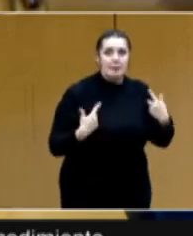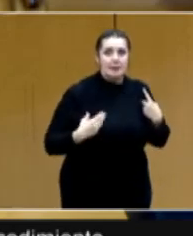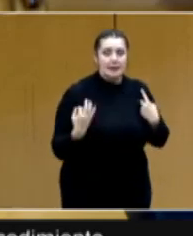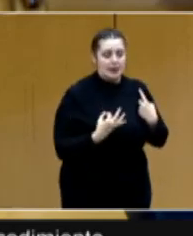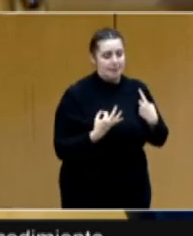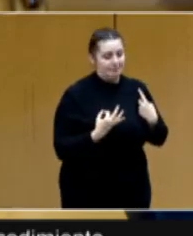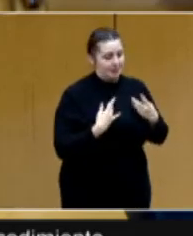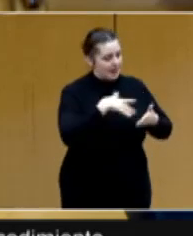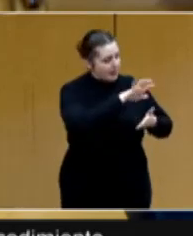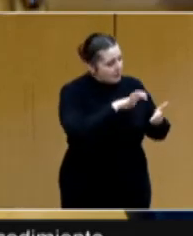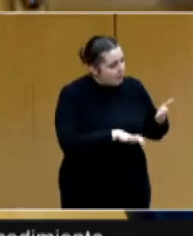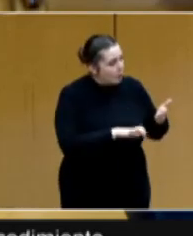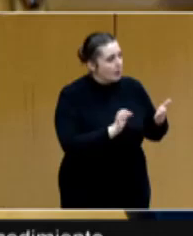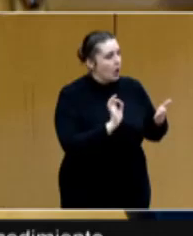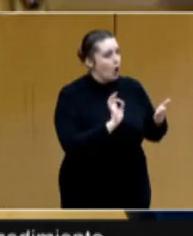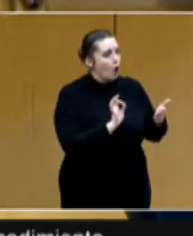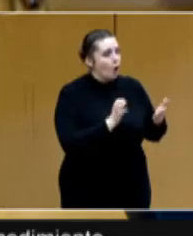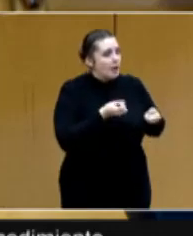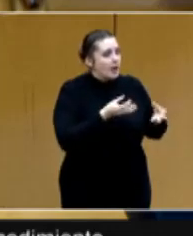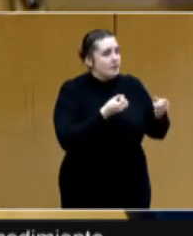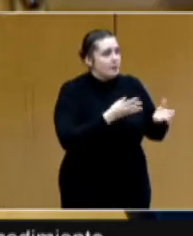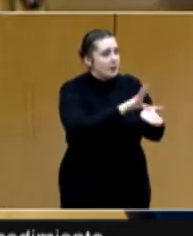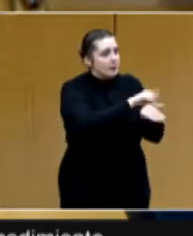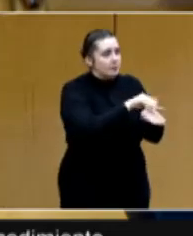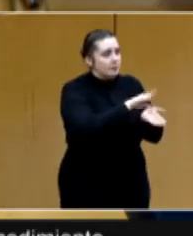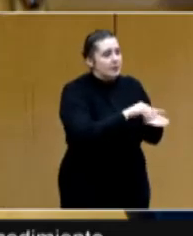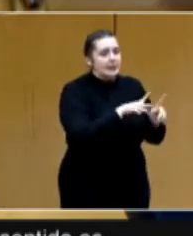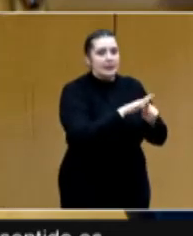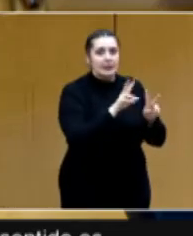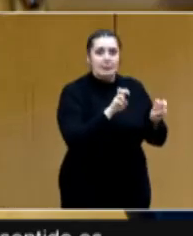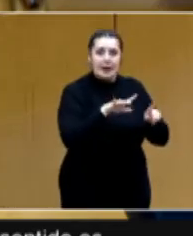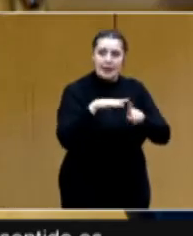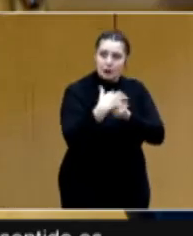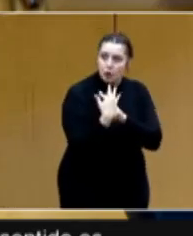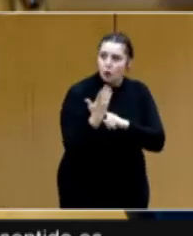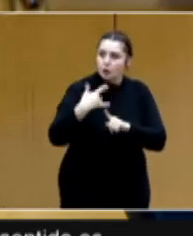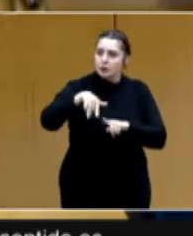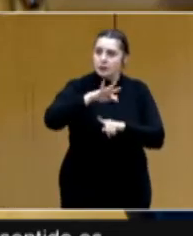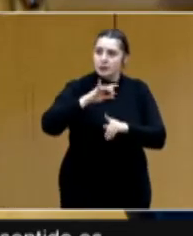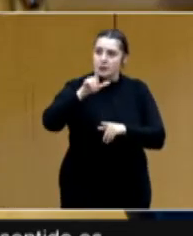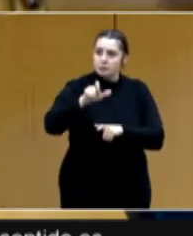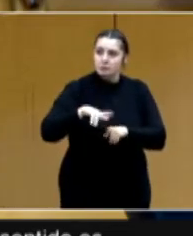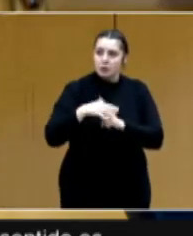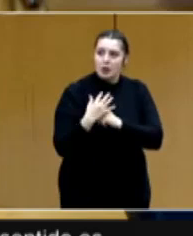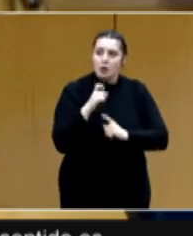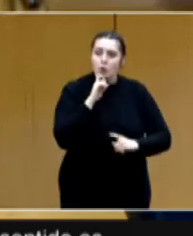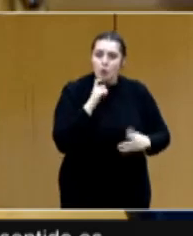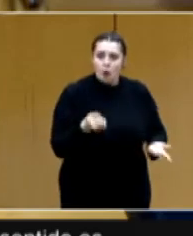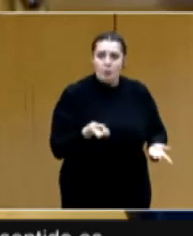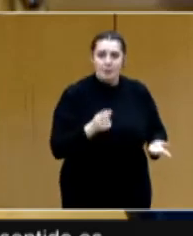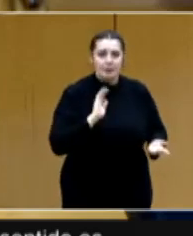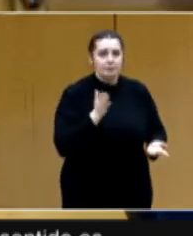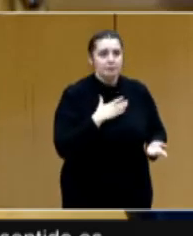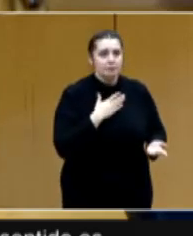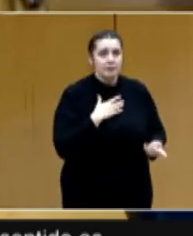esta información acerca del entorno de la situación de la persona y a la realidad familiar de la realidad patrimonial Y estos